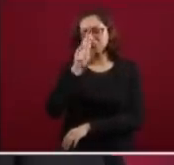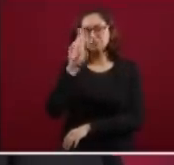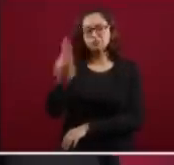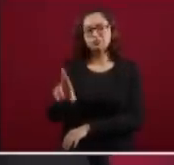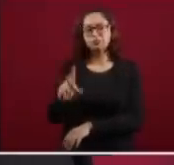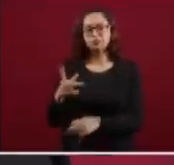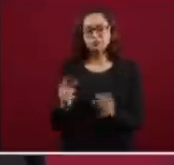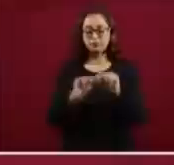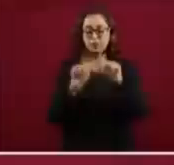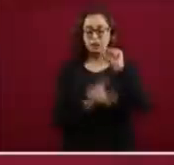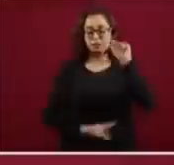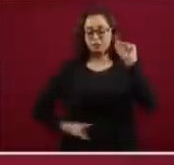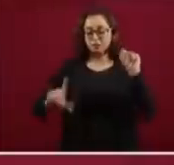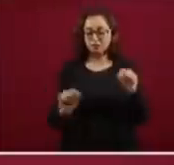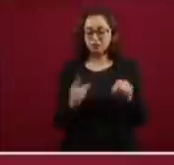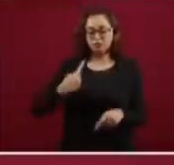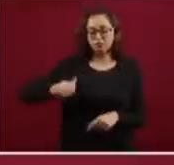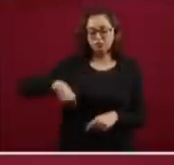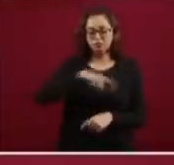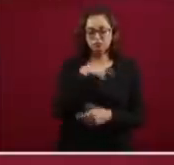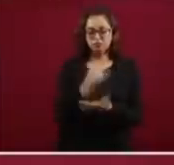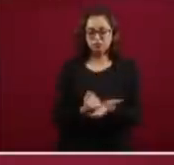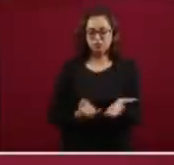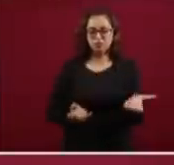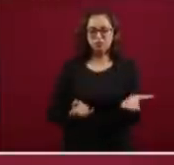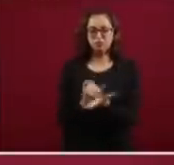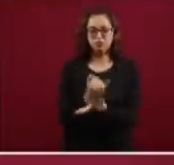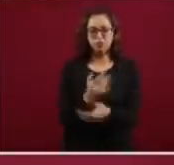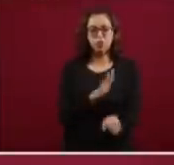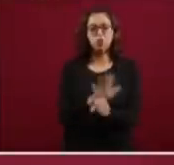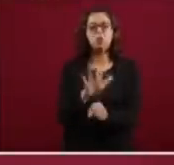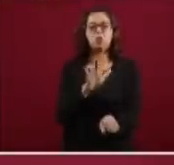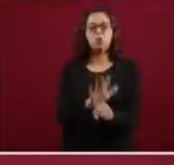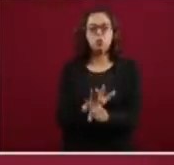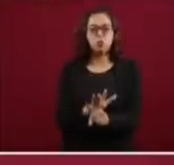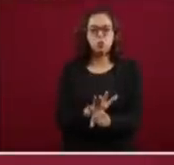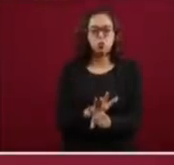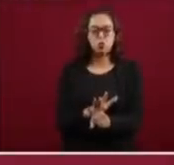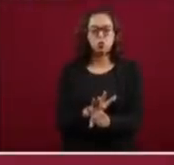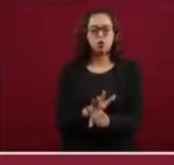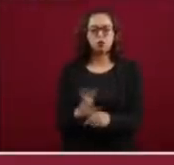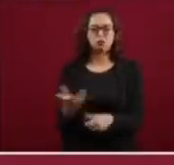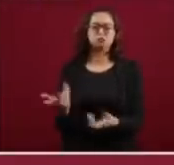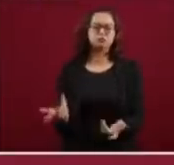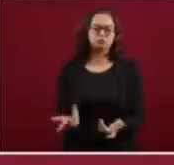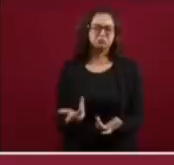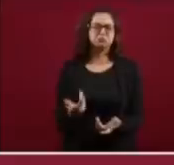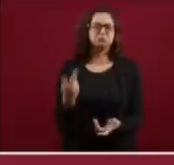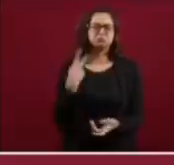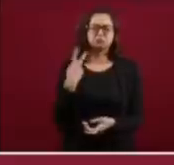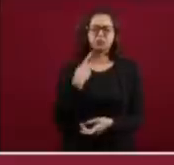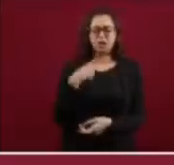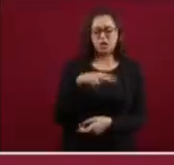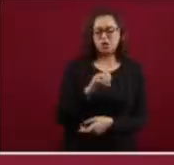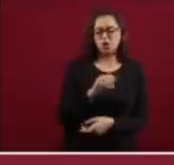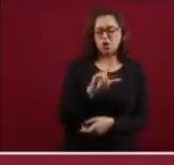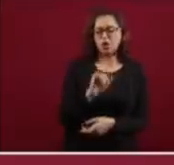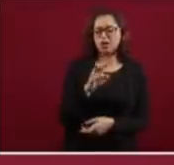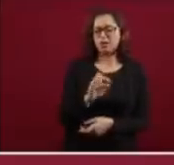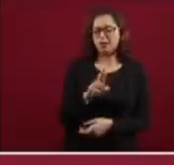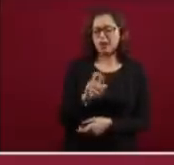decidimos no continuar con la política neoliberal o neoporfiristas